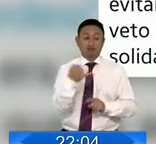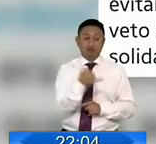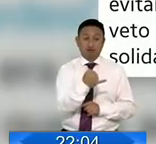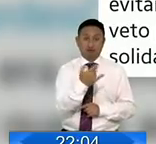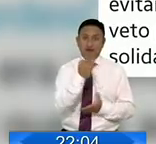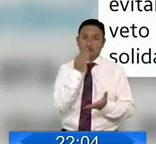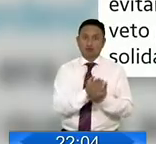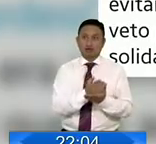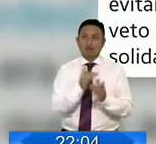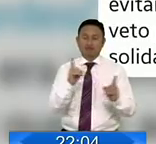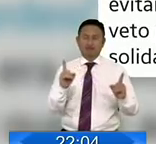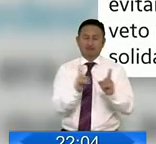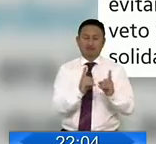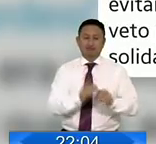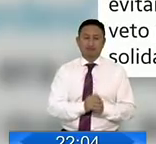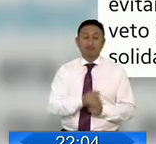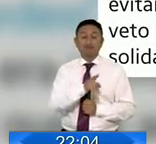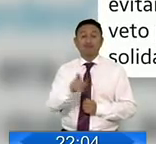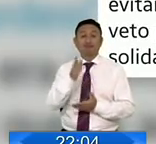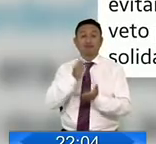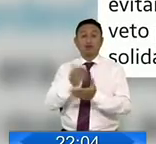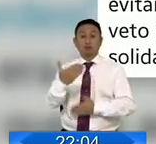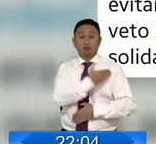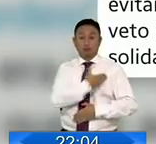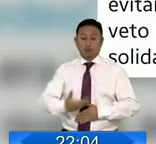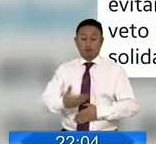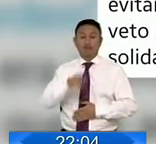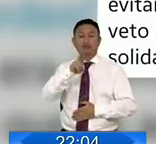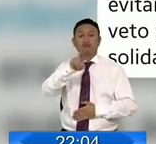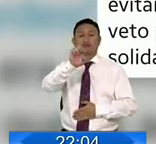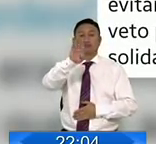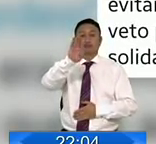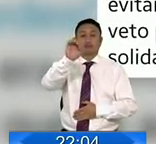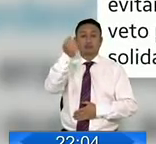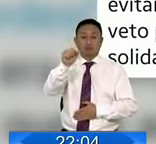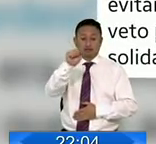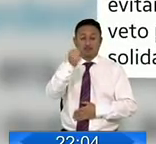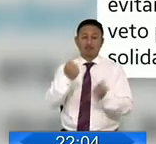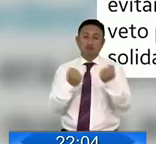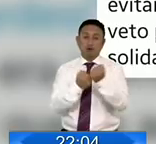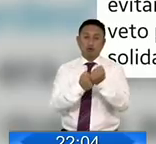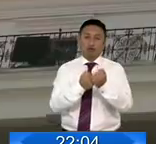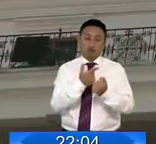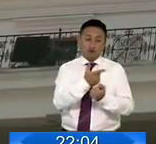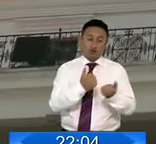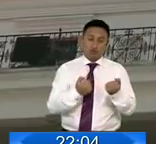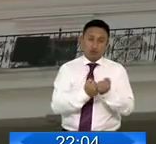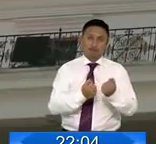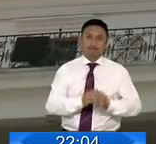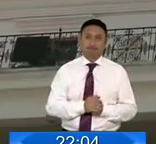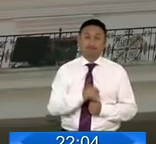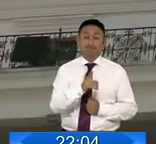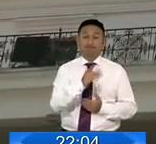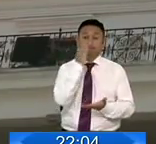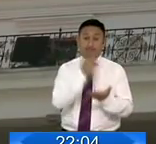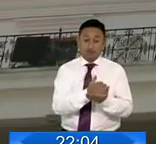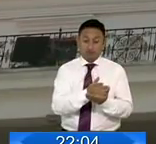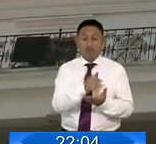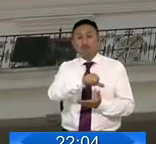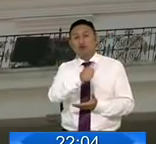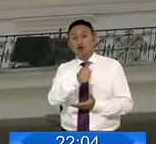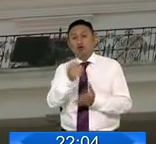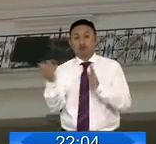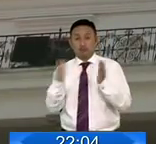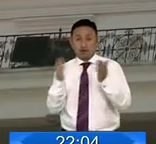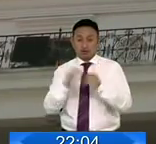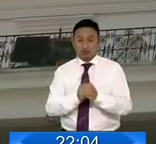ellos. Lamento el veto presidencial de la ley Revás. Apoyo y solidaridad en tu lucha. El veto no propone un texto alternativo al considerar